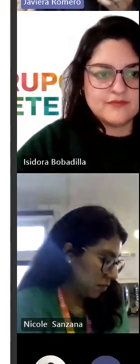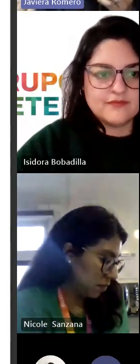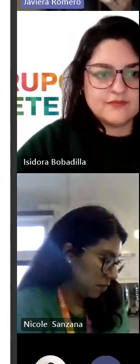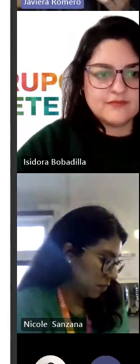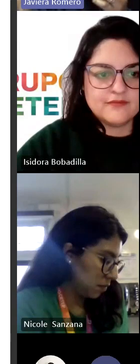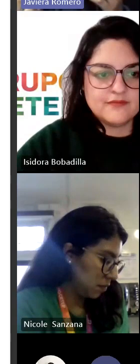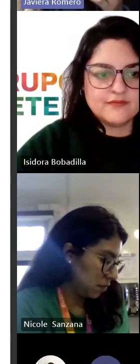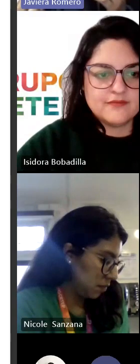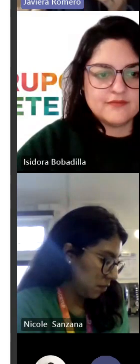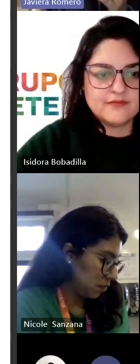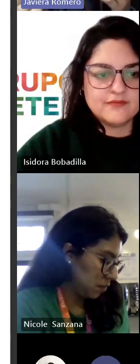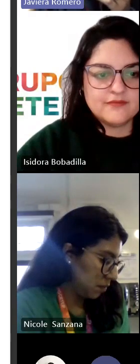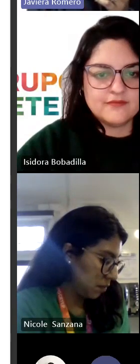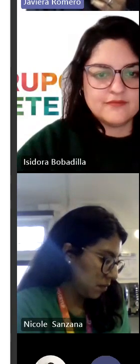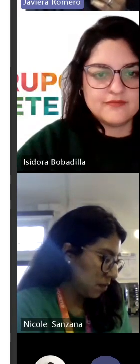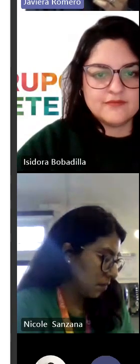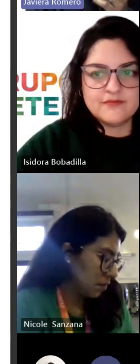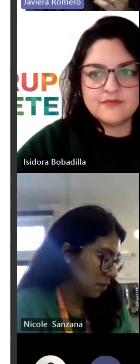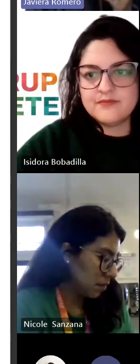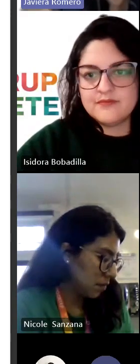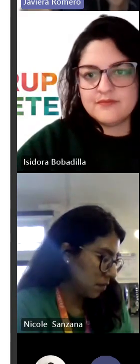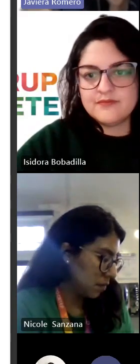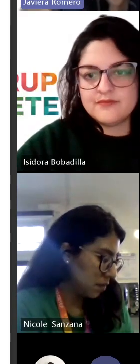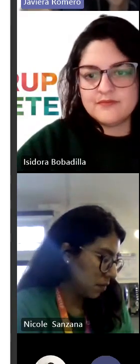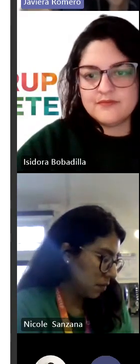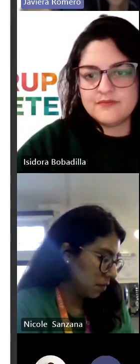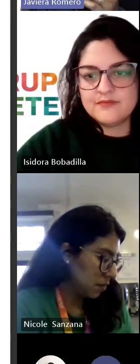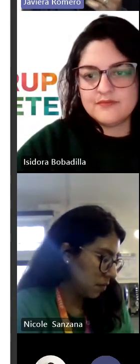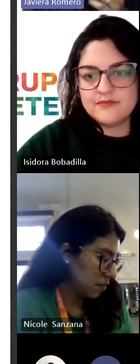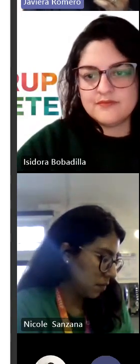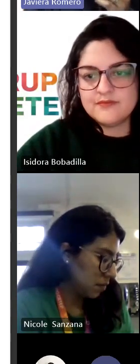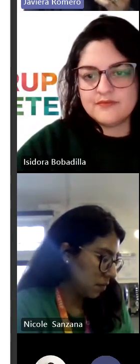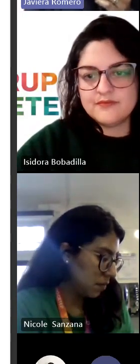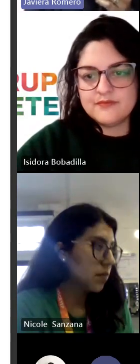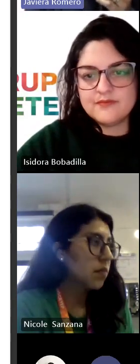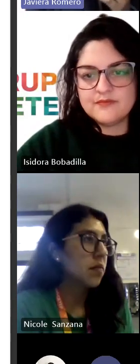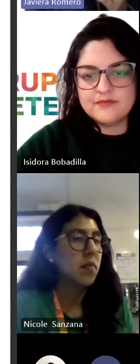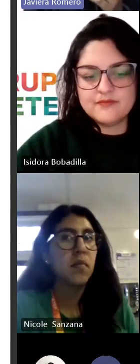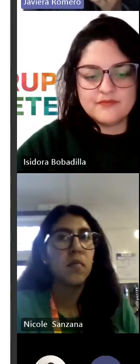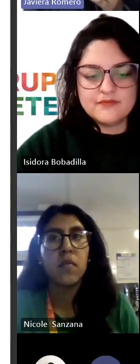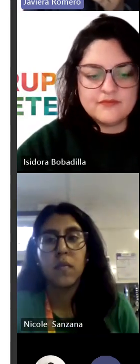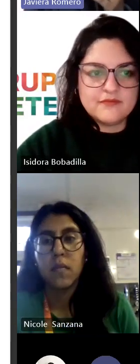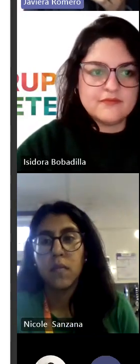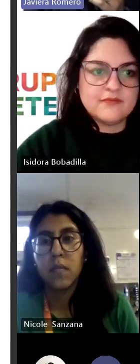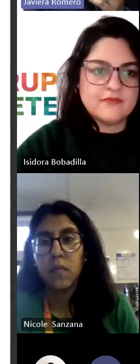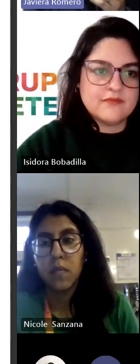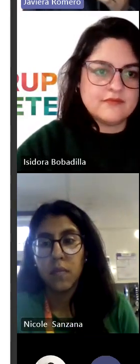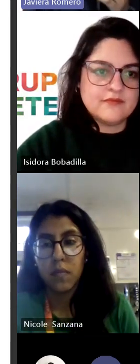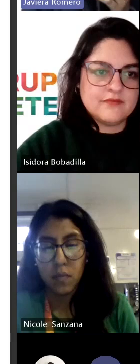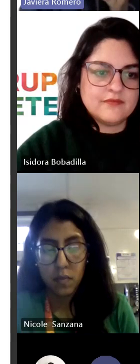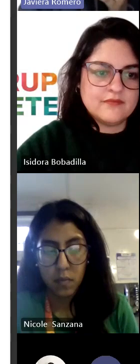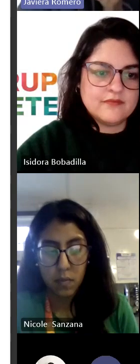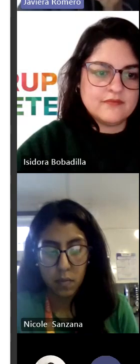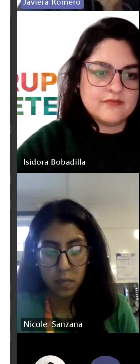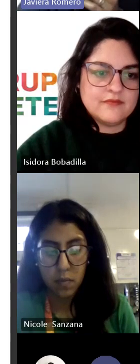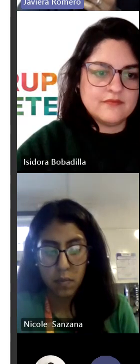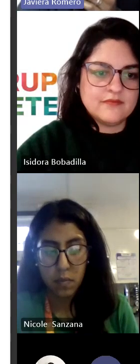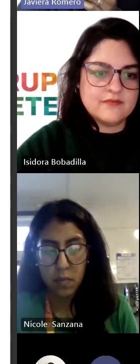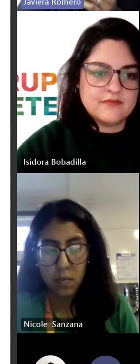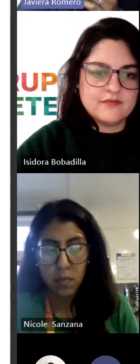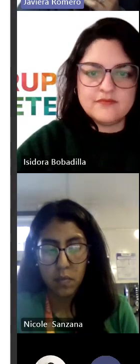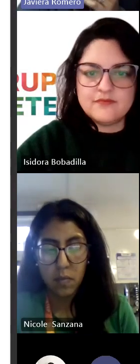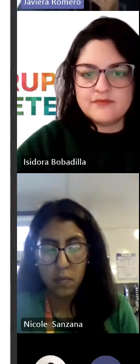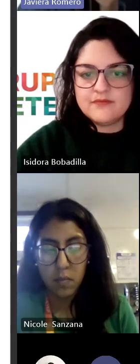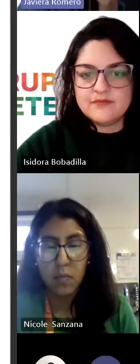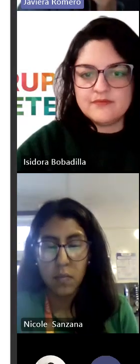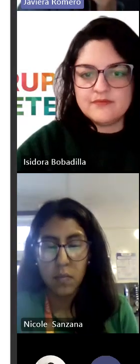vida, ¿cierto? Deseos de terminar con la vida, pensamientos de hacerse daño, o incluso de contar incluso con un plan